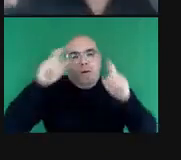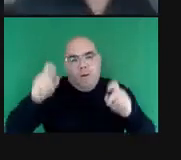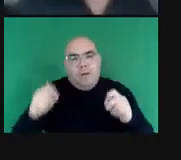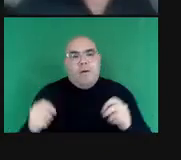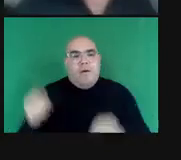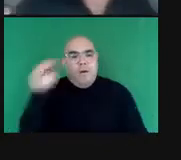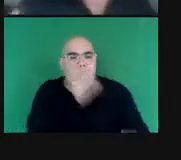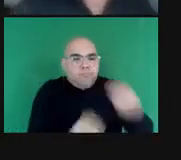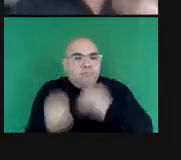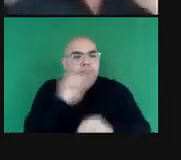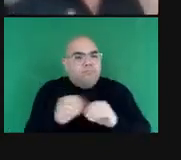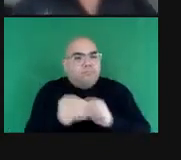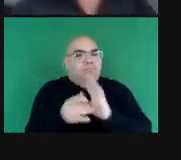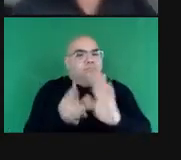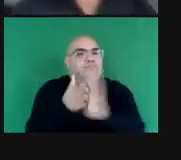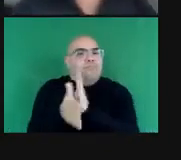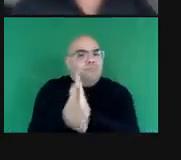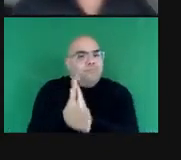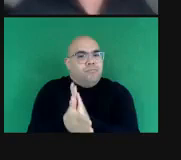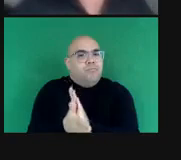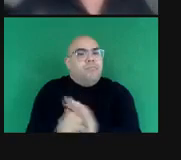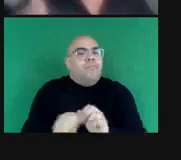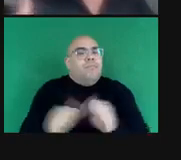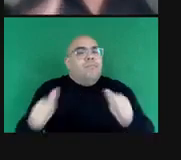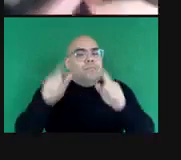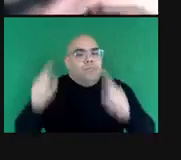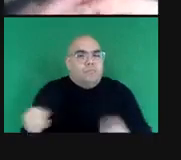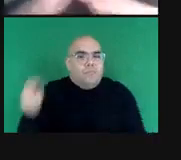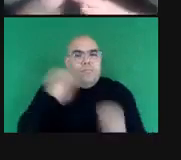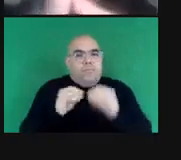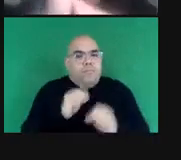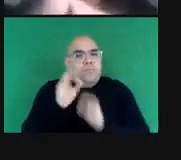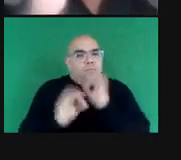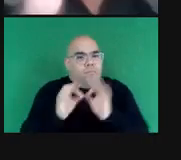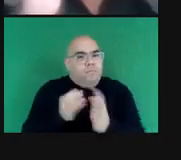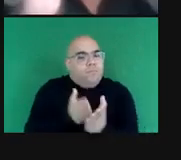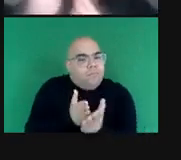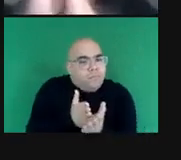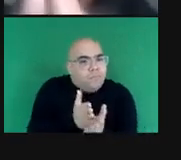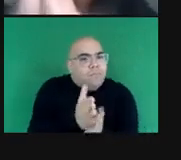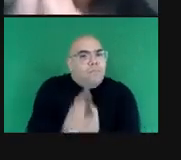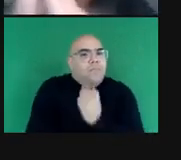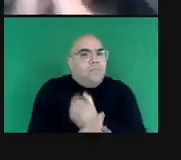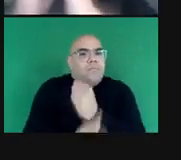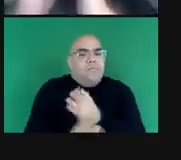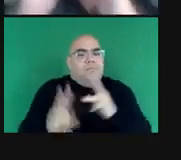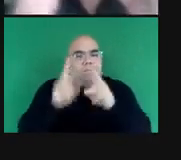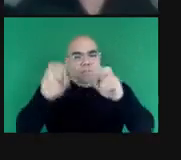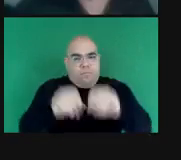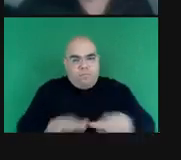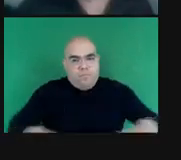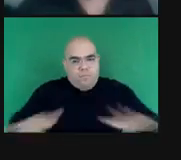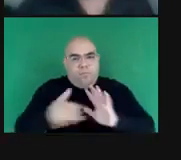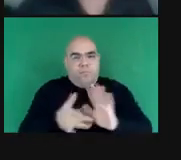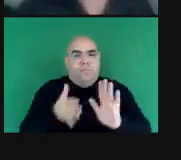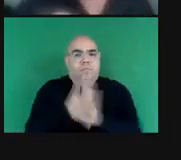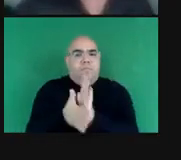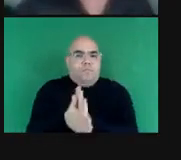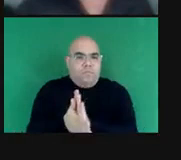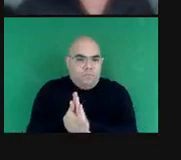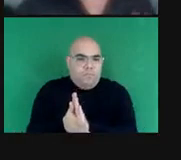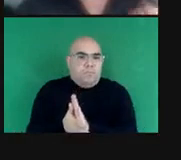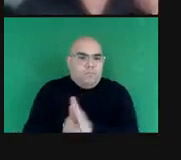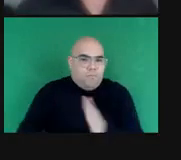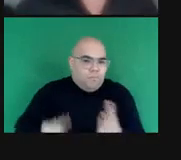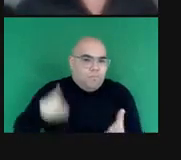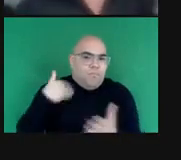capas estratigráficas, y cómo en la conservación patrimonial sucede lo mismo, pero ya en términos verticales, a través de las capas de pintura.